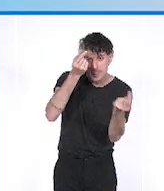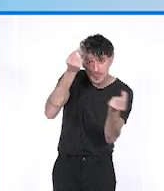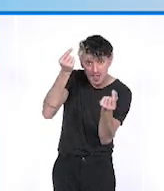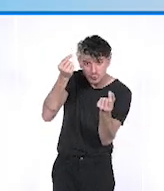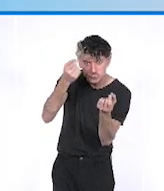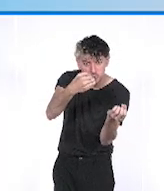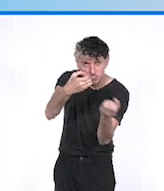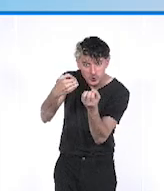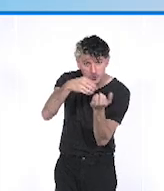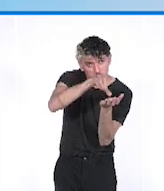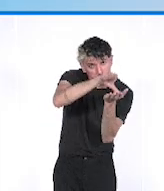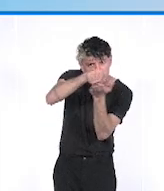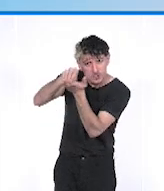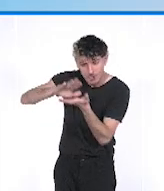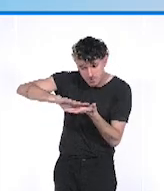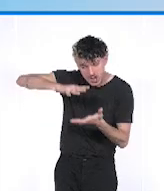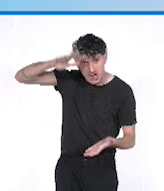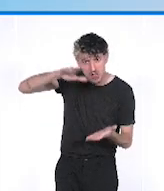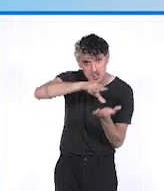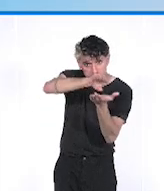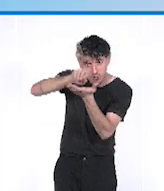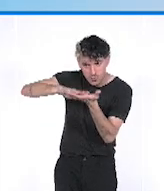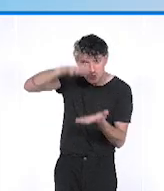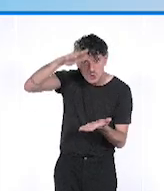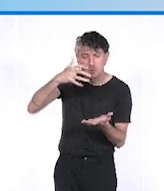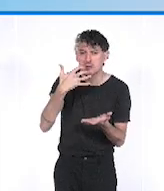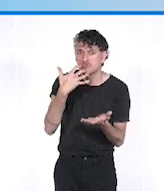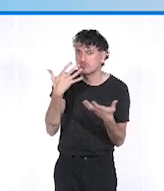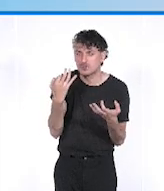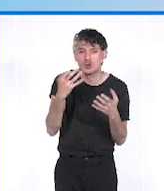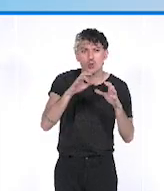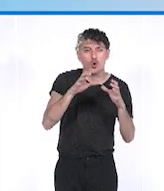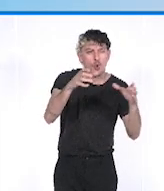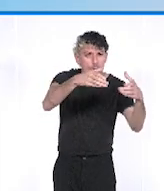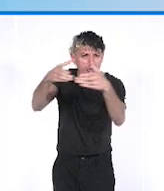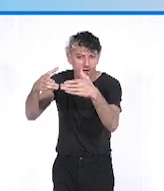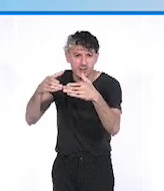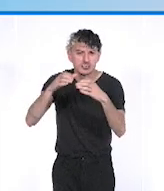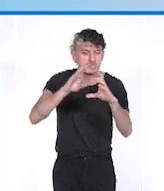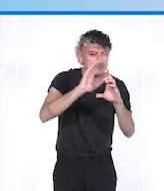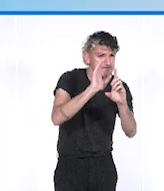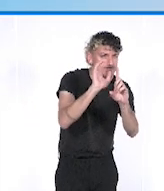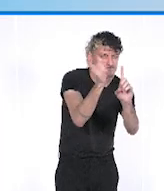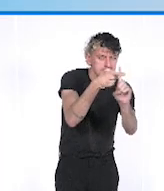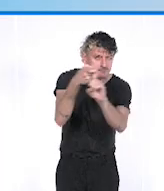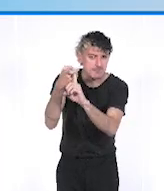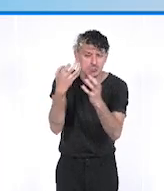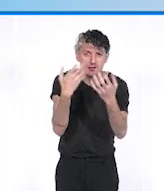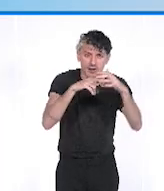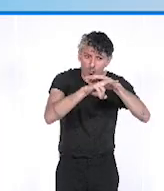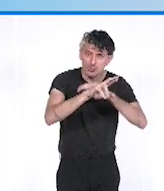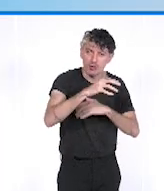intenso en estos años que ha consistido Pues en la en la identificación en todas esas comunidades primero de de recursos ya ya